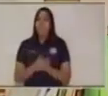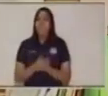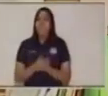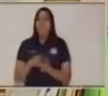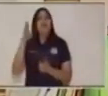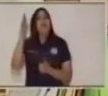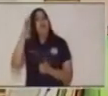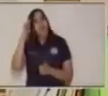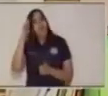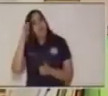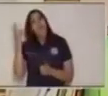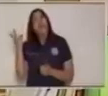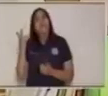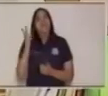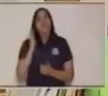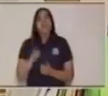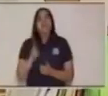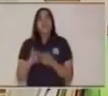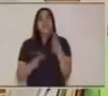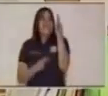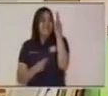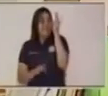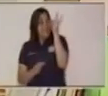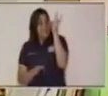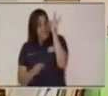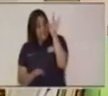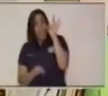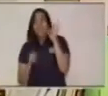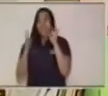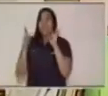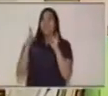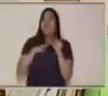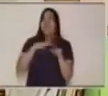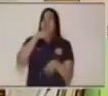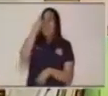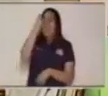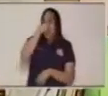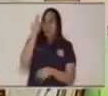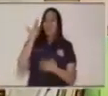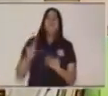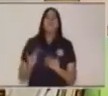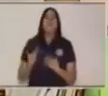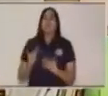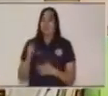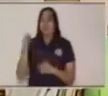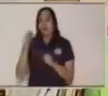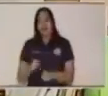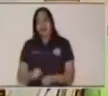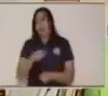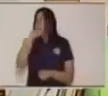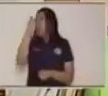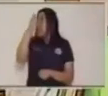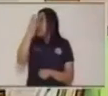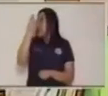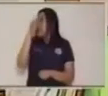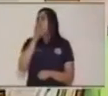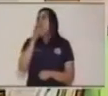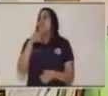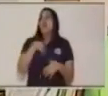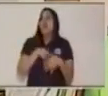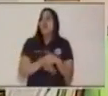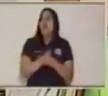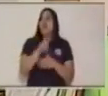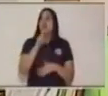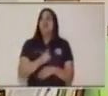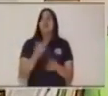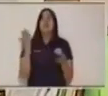presente que estas hojitas con las que estuvimos trabajando van a servir para trabajar y guardarlas en tu